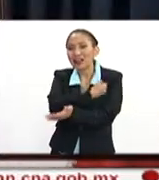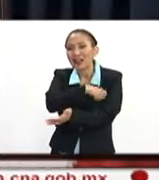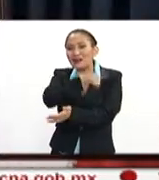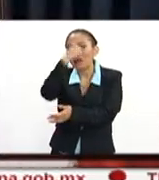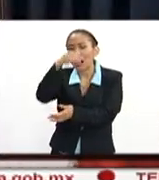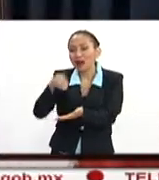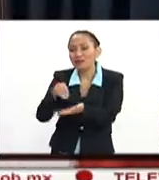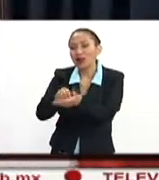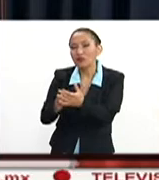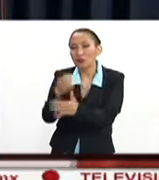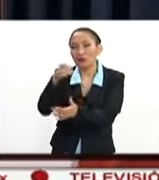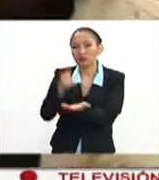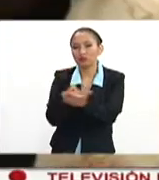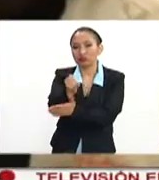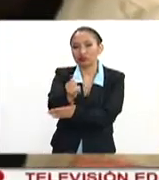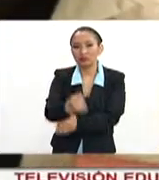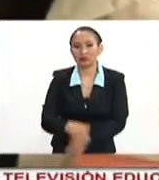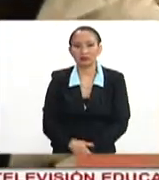para emitir un voto final.